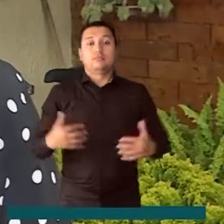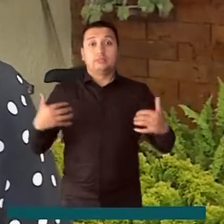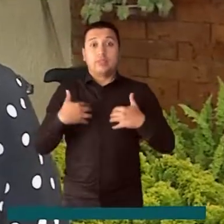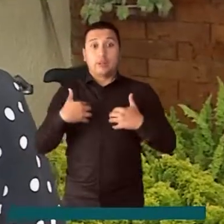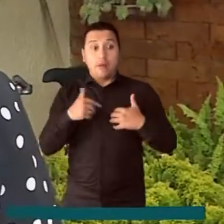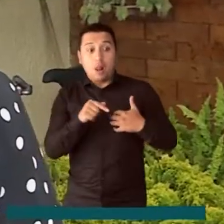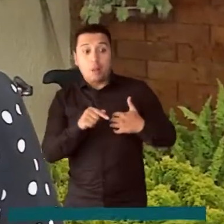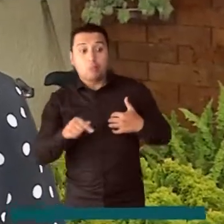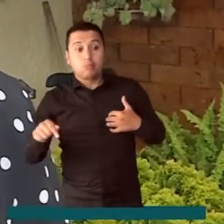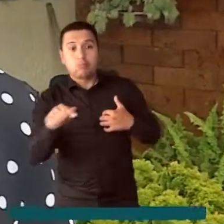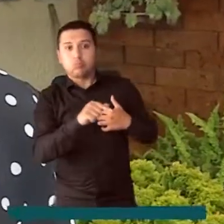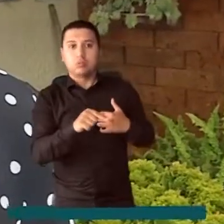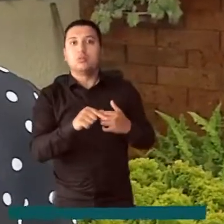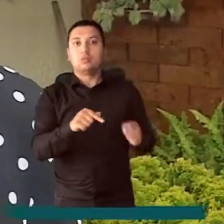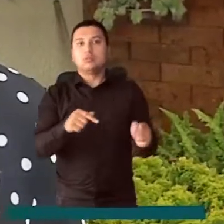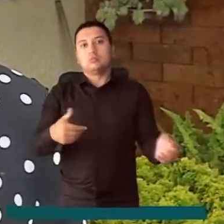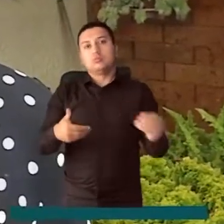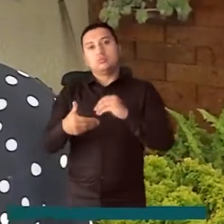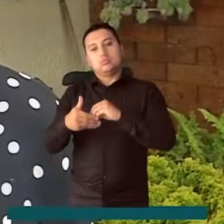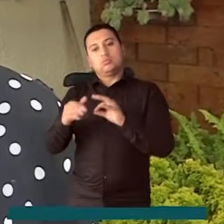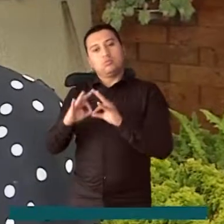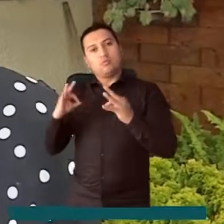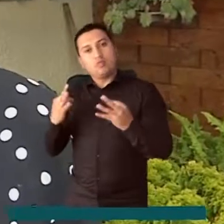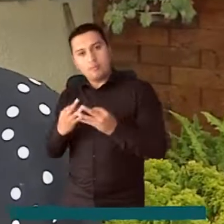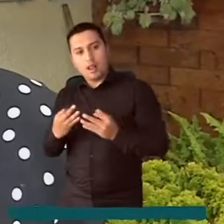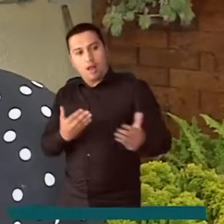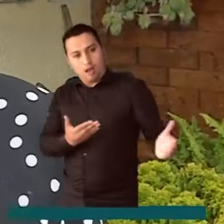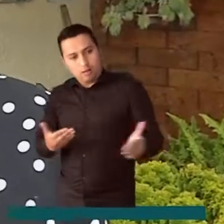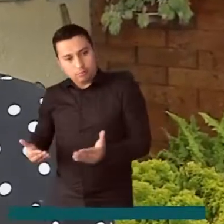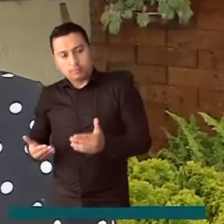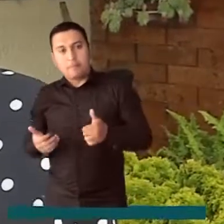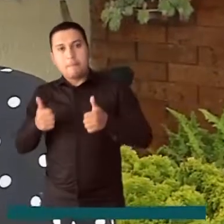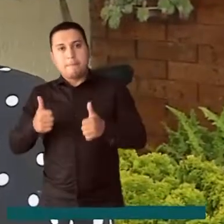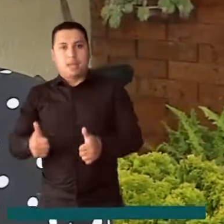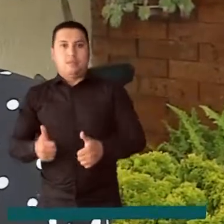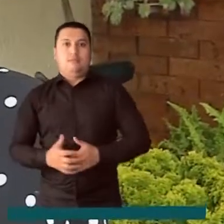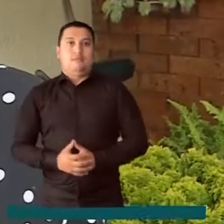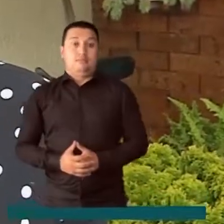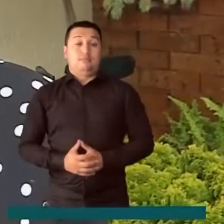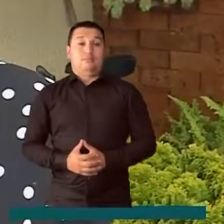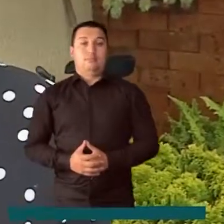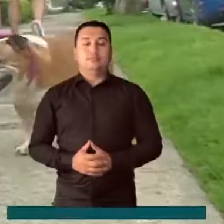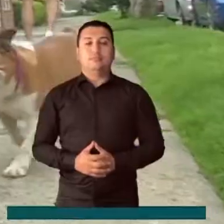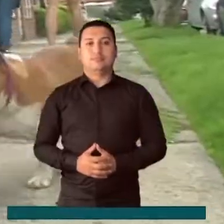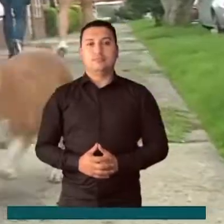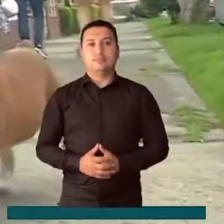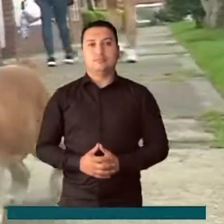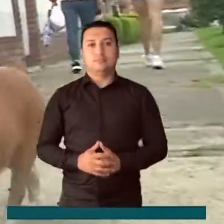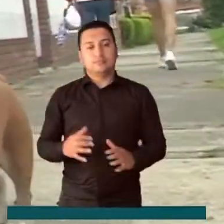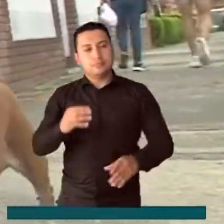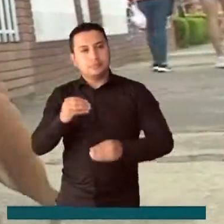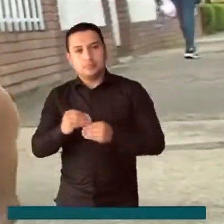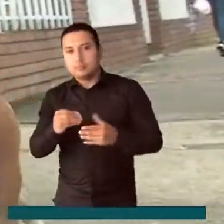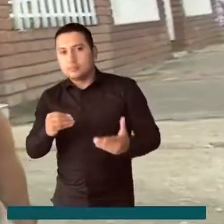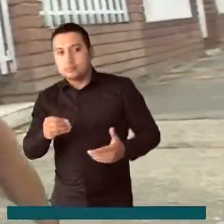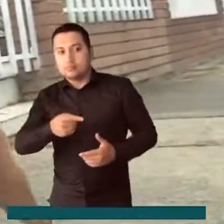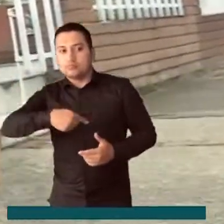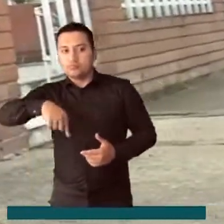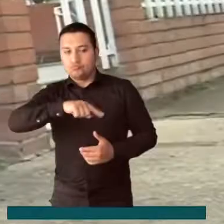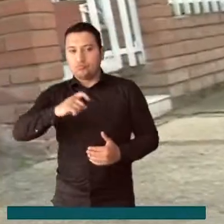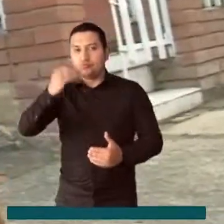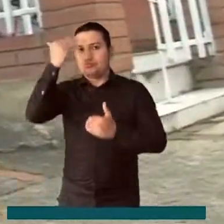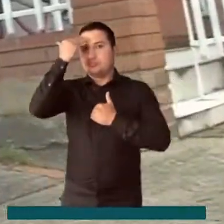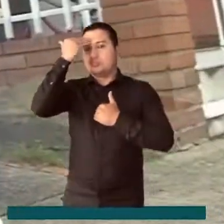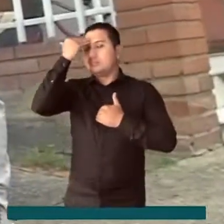Los animalitos son parte de la familia y toca tenerlos también bien vacunados a tiempo. Buenas tardes, ¿cómo están? Además,